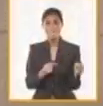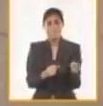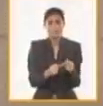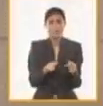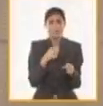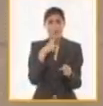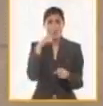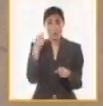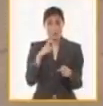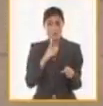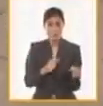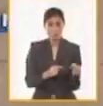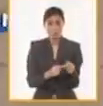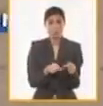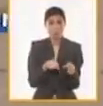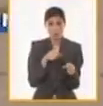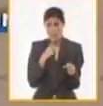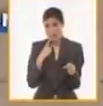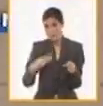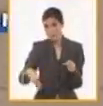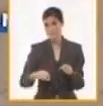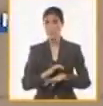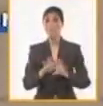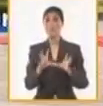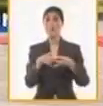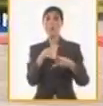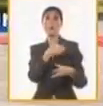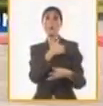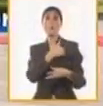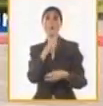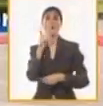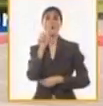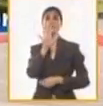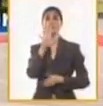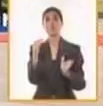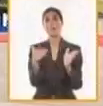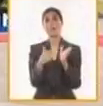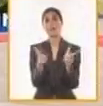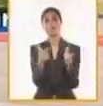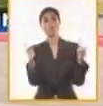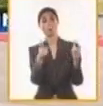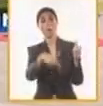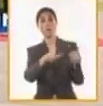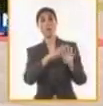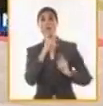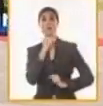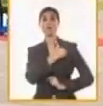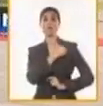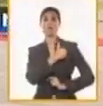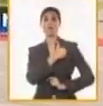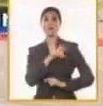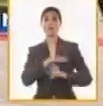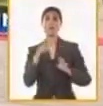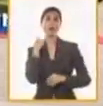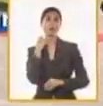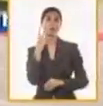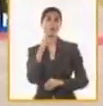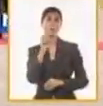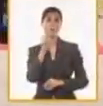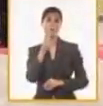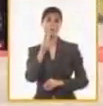La creación de esta unidad de 5.000 soldados se inició en respuesta a la invasión a gran escala de Ucrania por parte de Rusia en 2022.